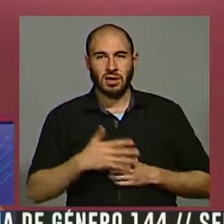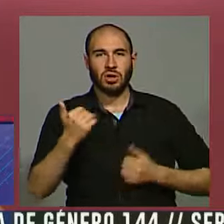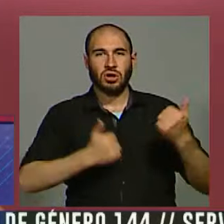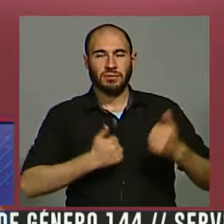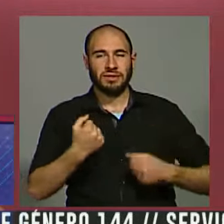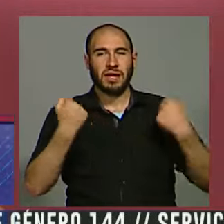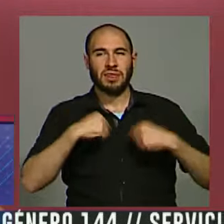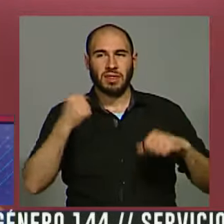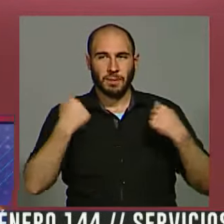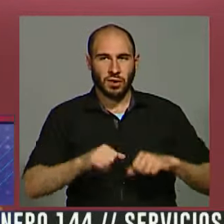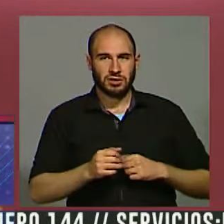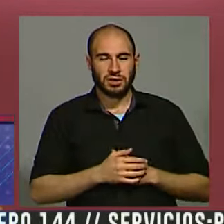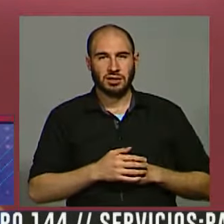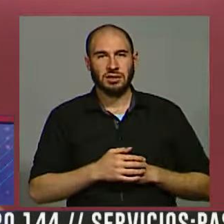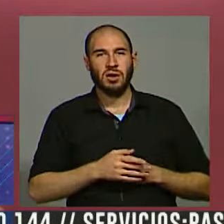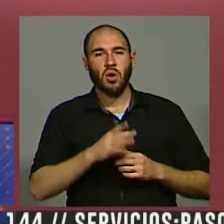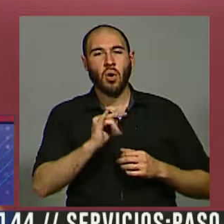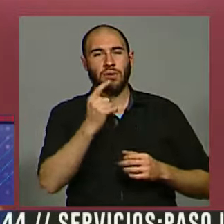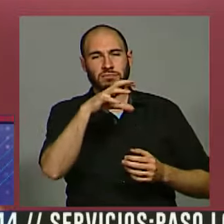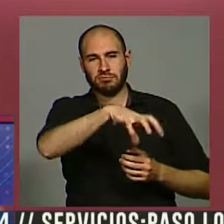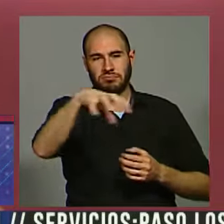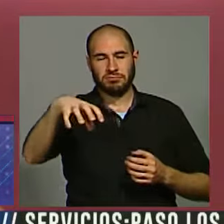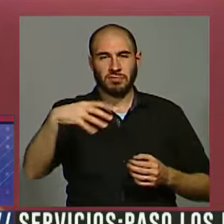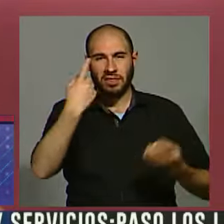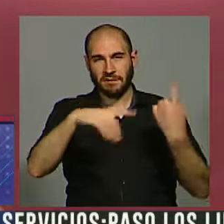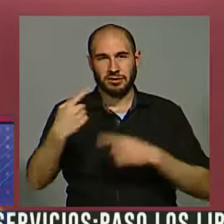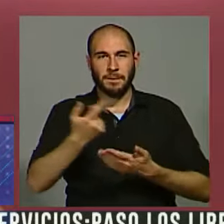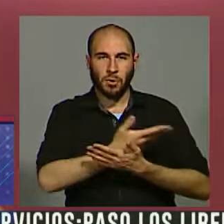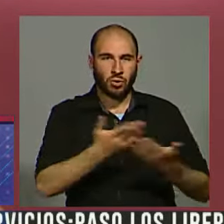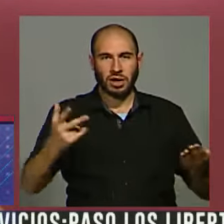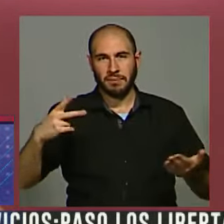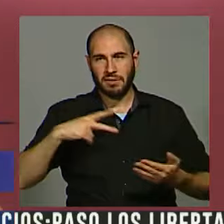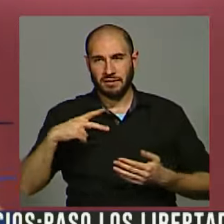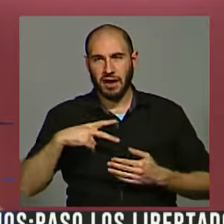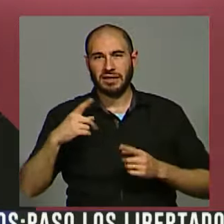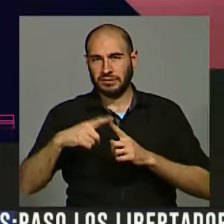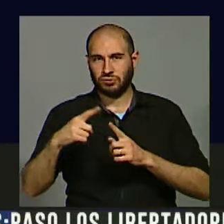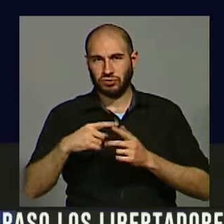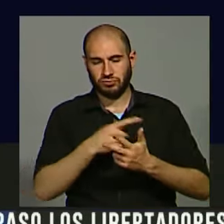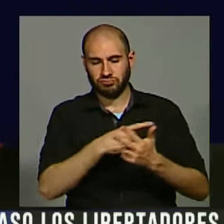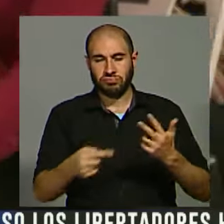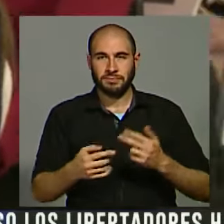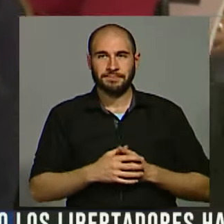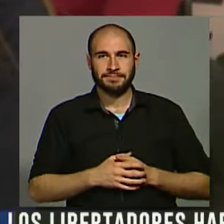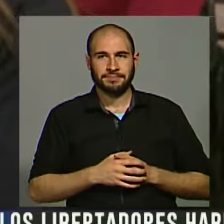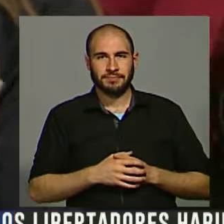competencias deportivas que se realizan entre las distintas universidades públicas, privadas e institutos. ¿Sí?